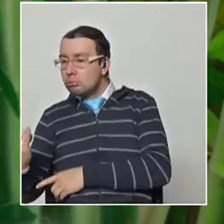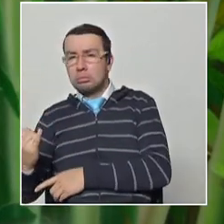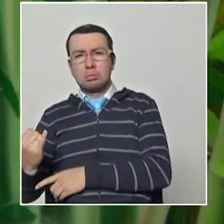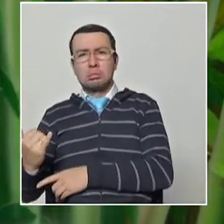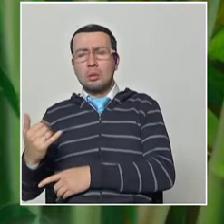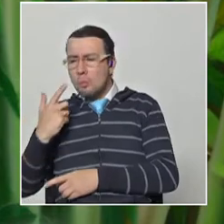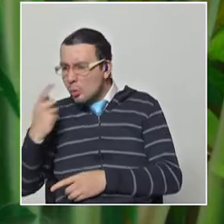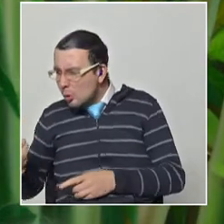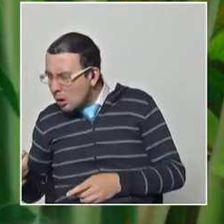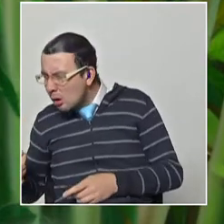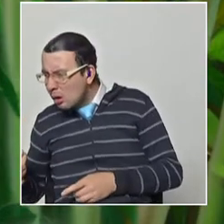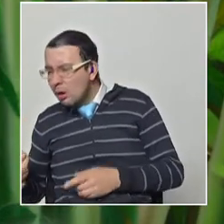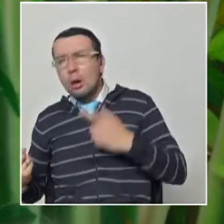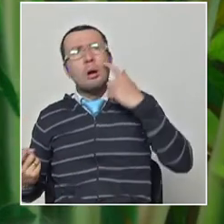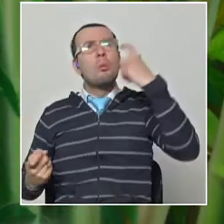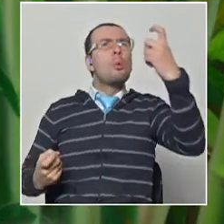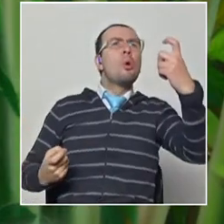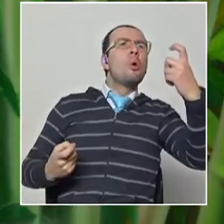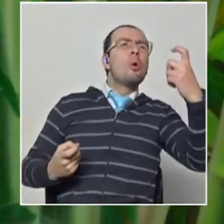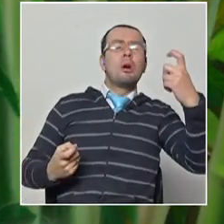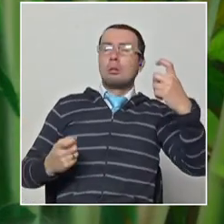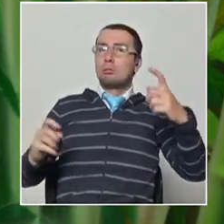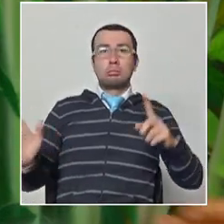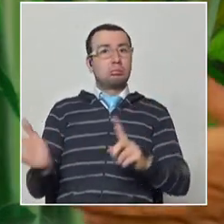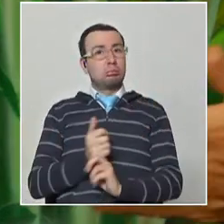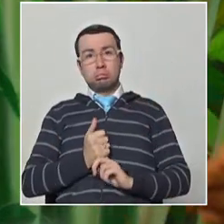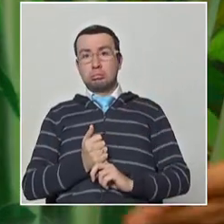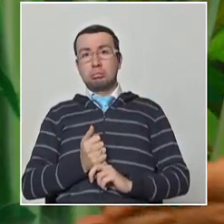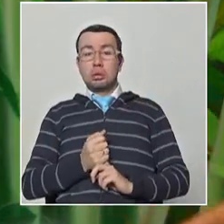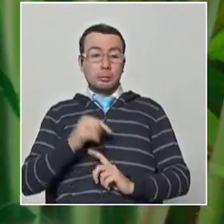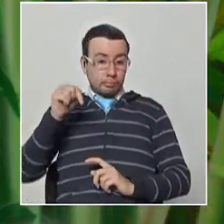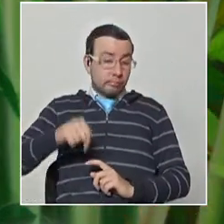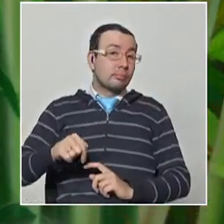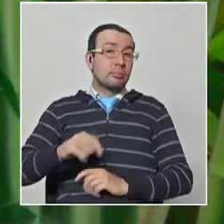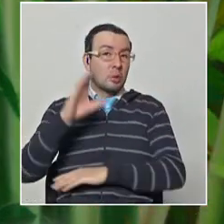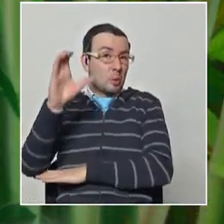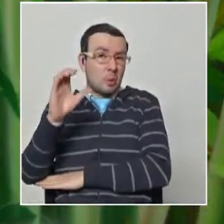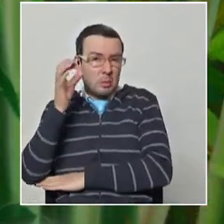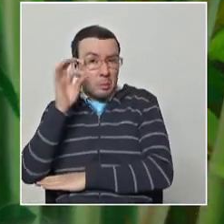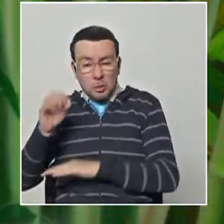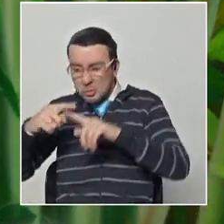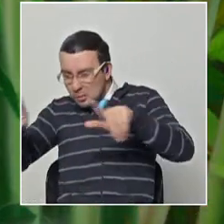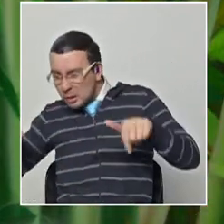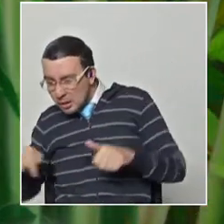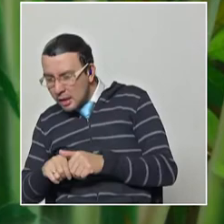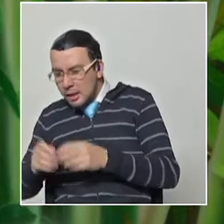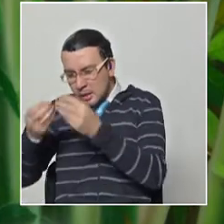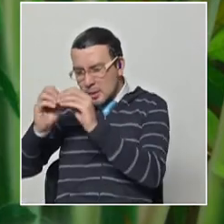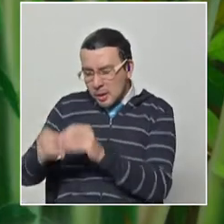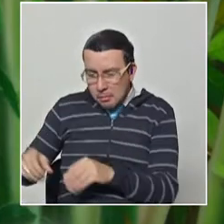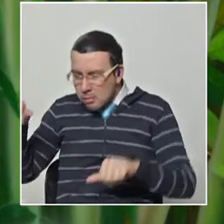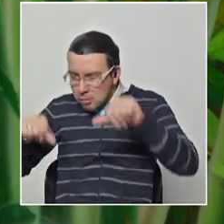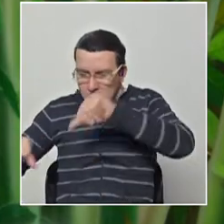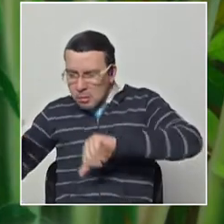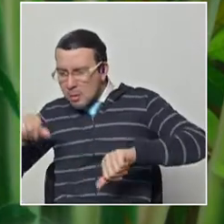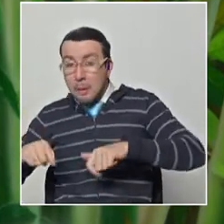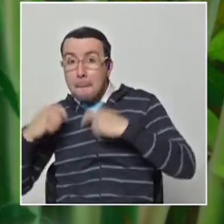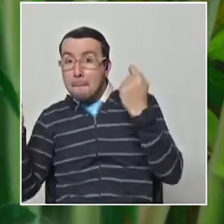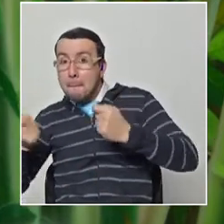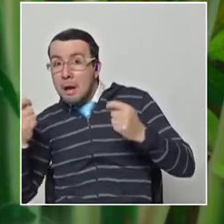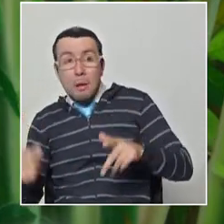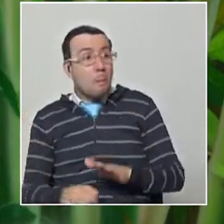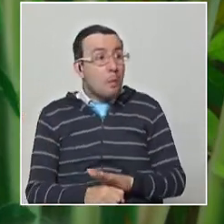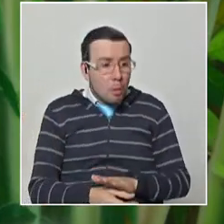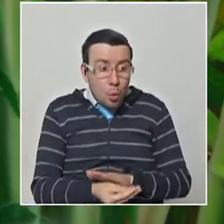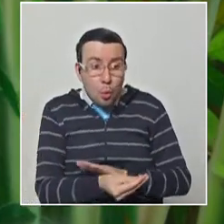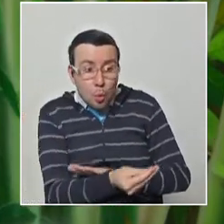y no existe y en venezuela tampoco los harán a canon cualquier garaje y los venden sin registro y al escondido entonces